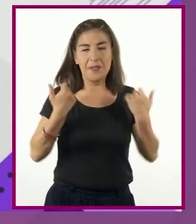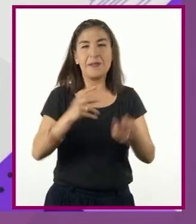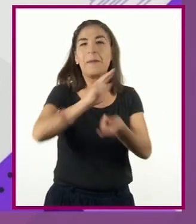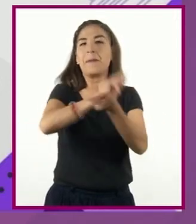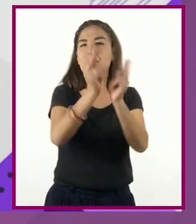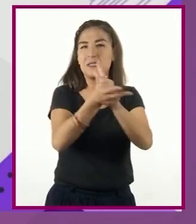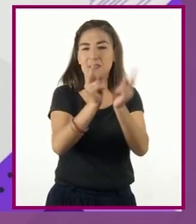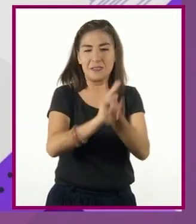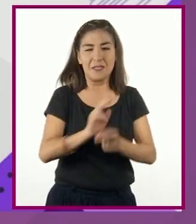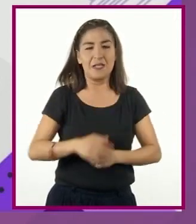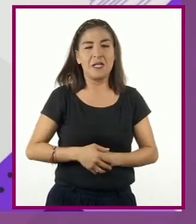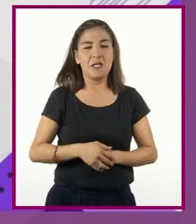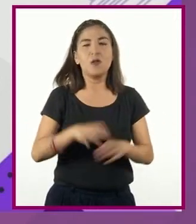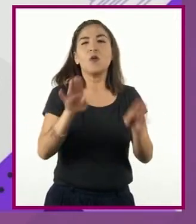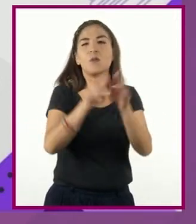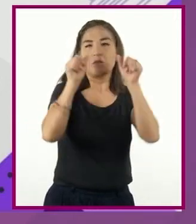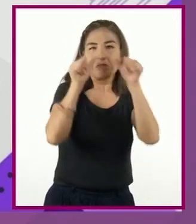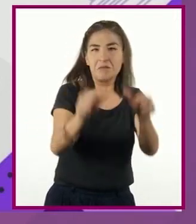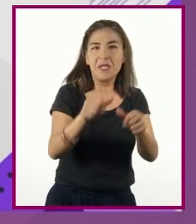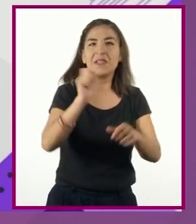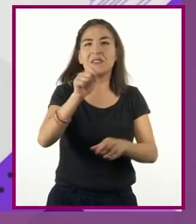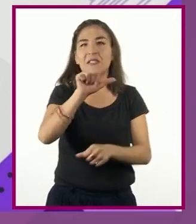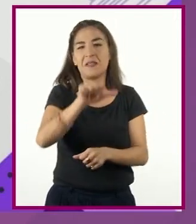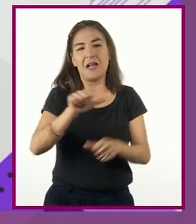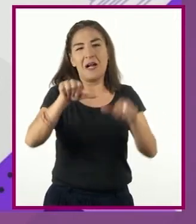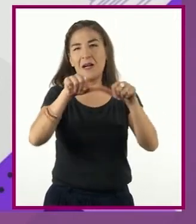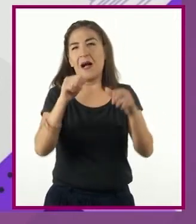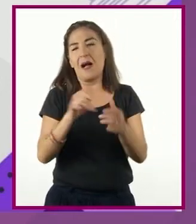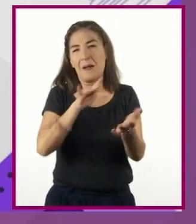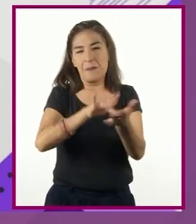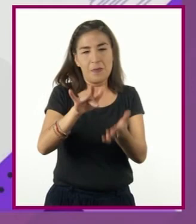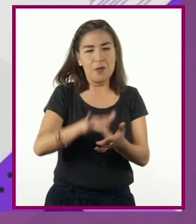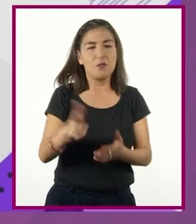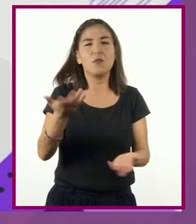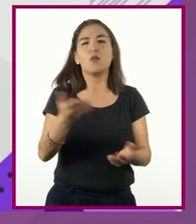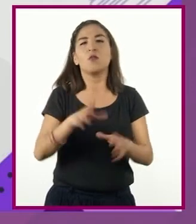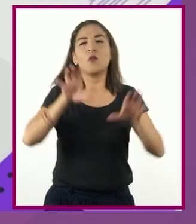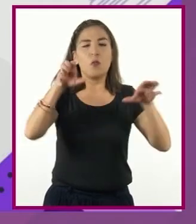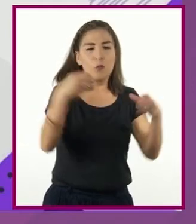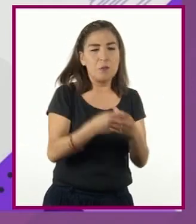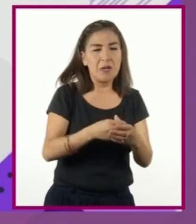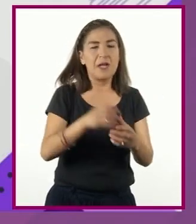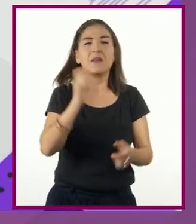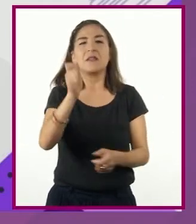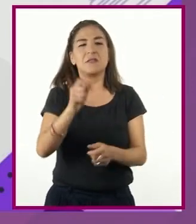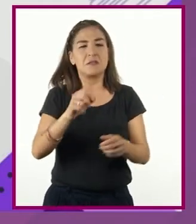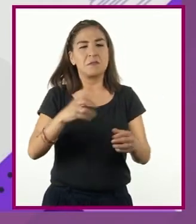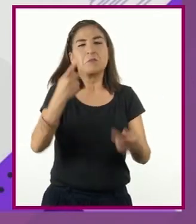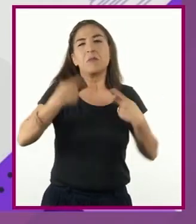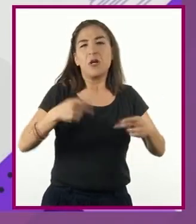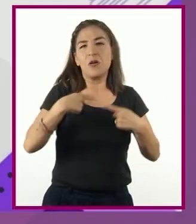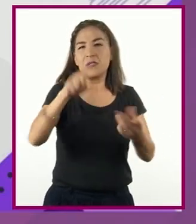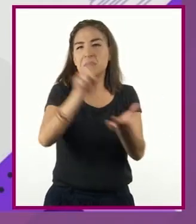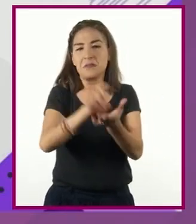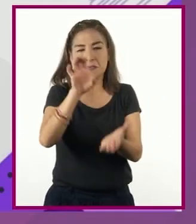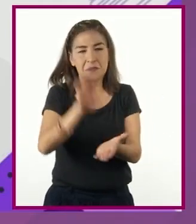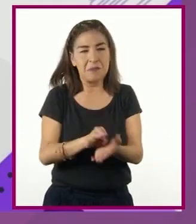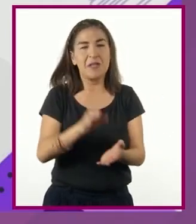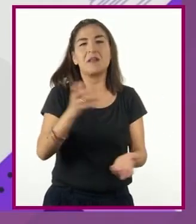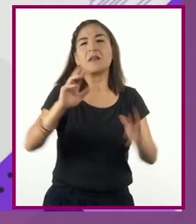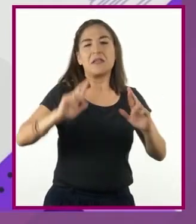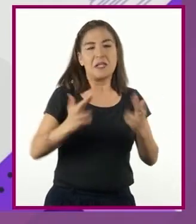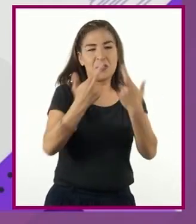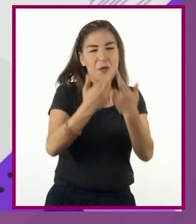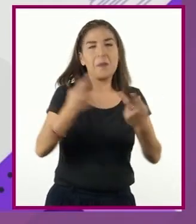social, comunitarios, étnicos, de diversidad sexual, de personas con discapacidad, virtuales,